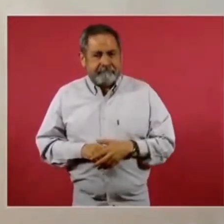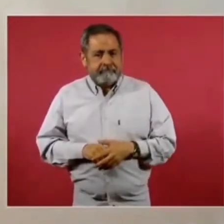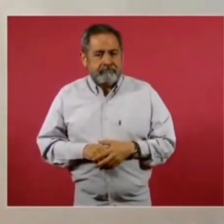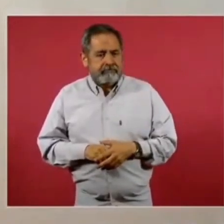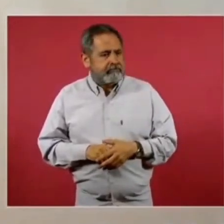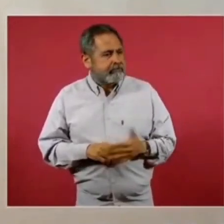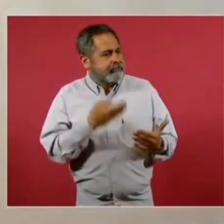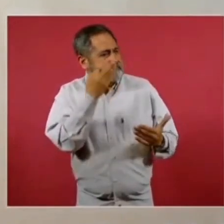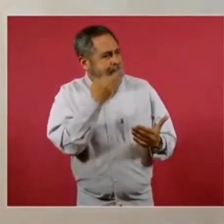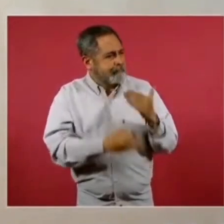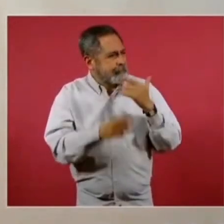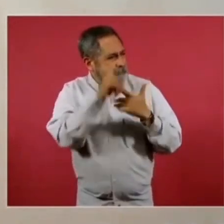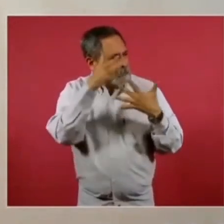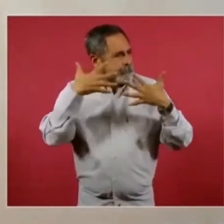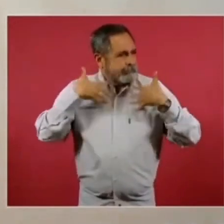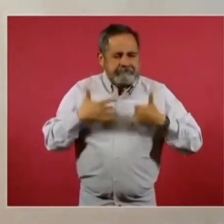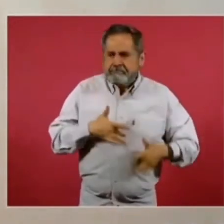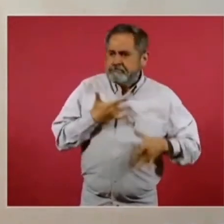falta de